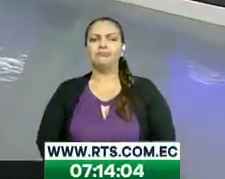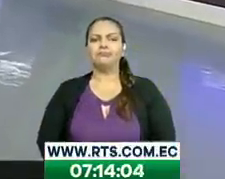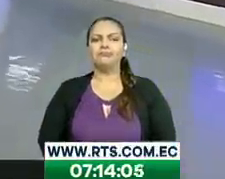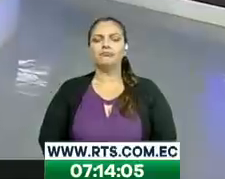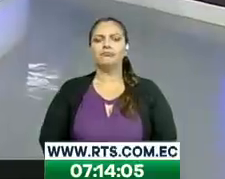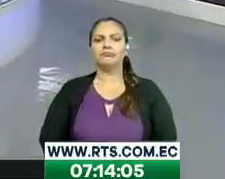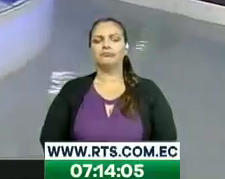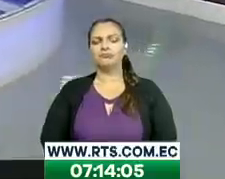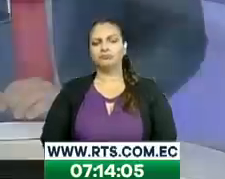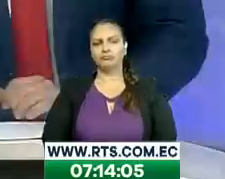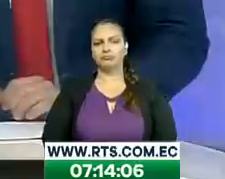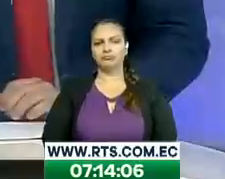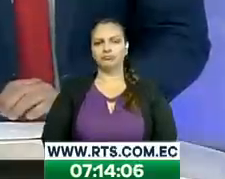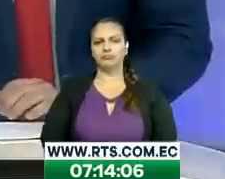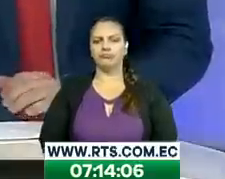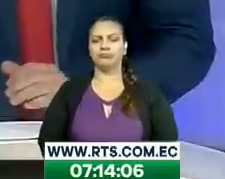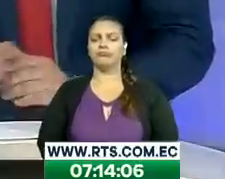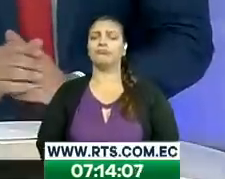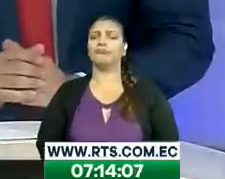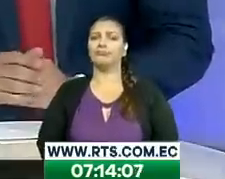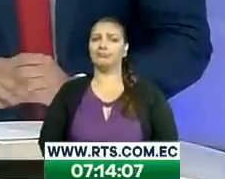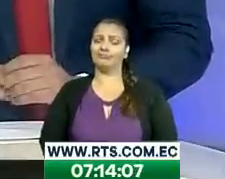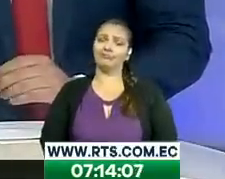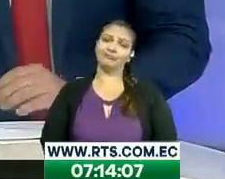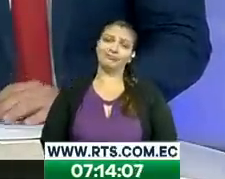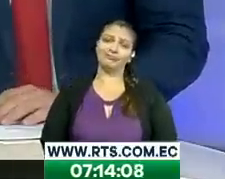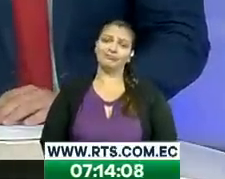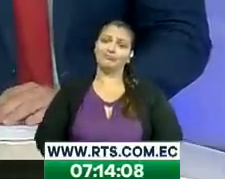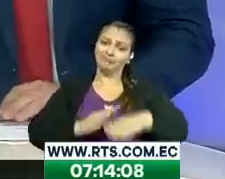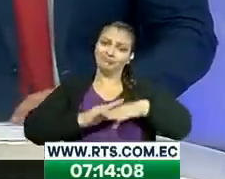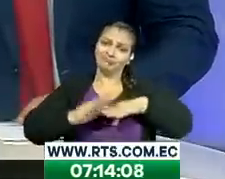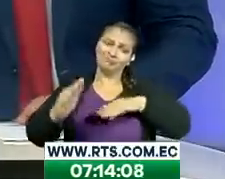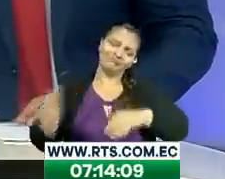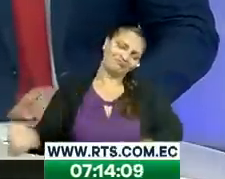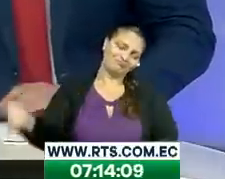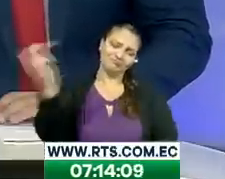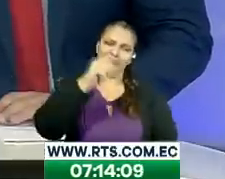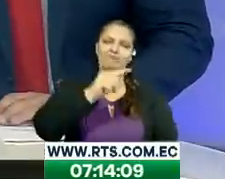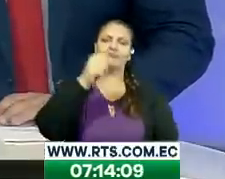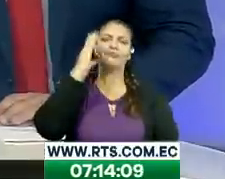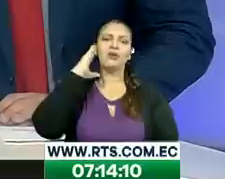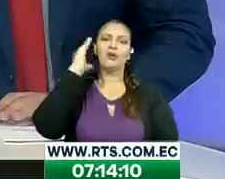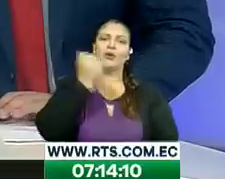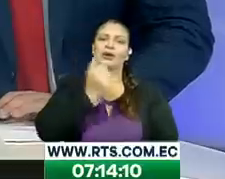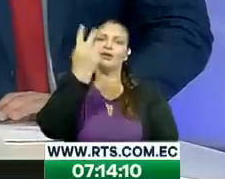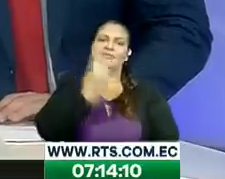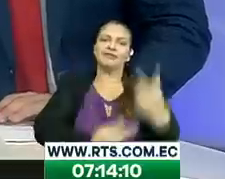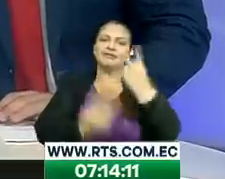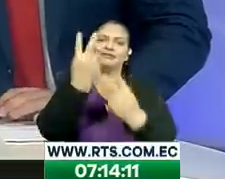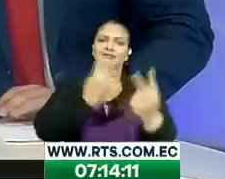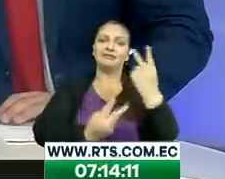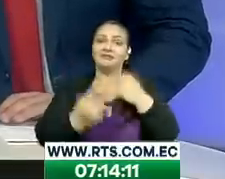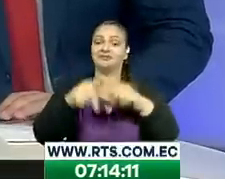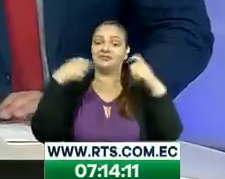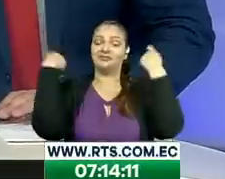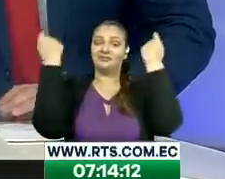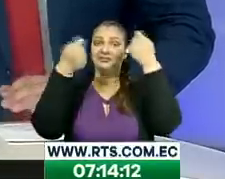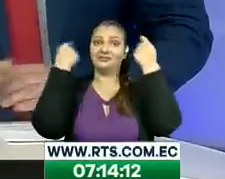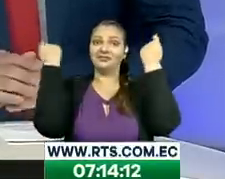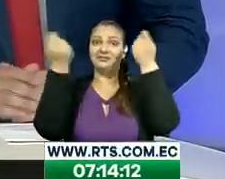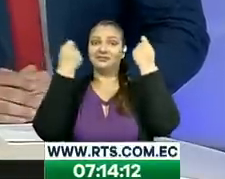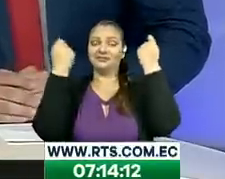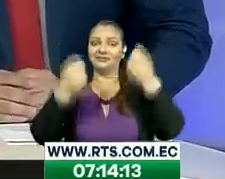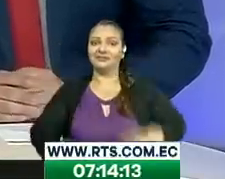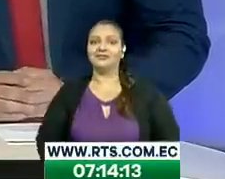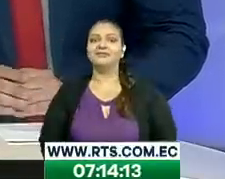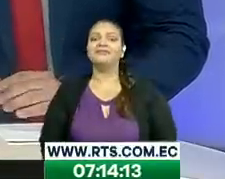muy bien entonces todos invitados a la ciudad desde cuenca allá se viven intensamente las fiestas a propósito un abrazo para